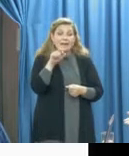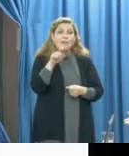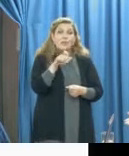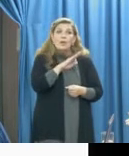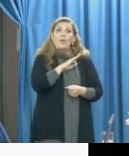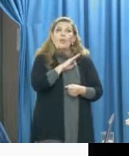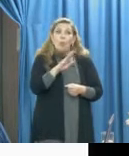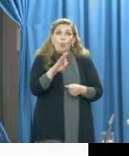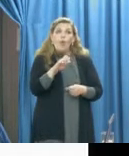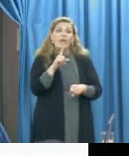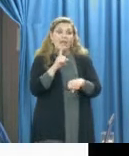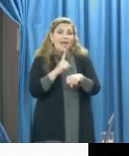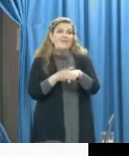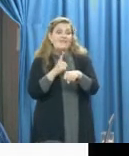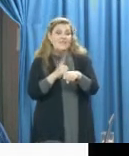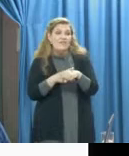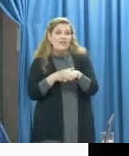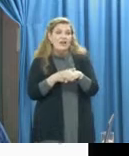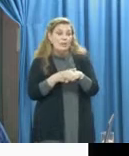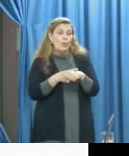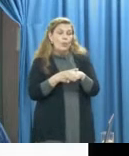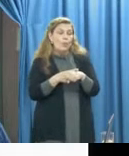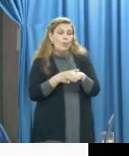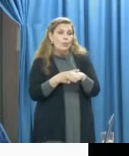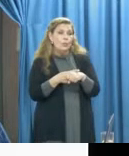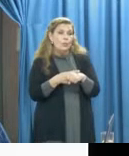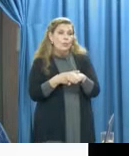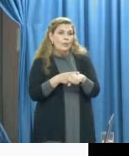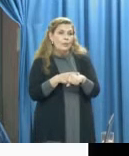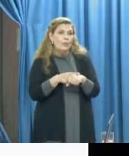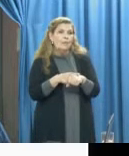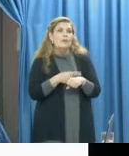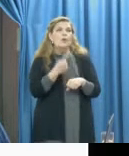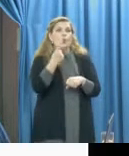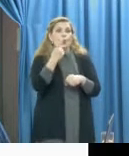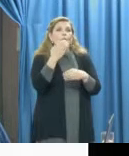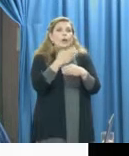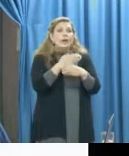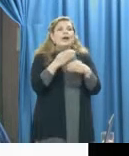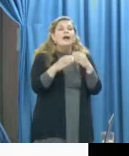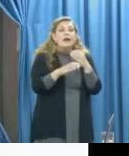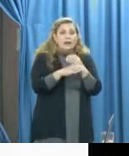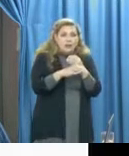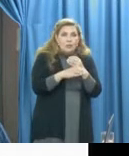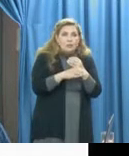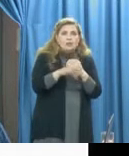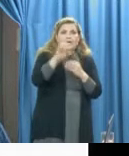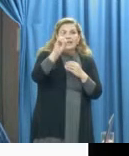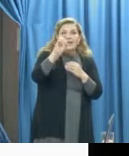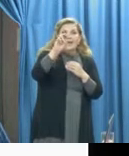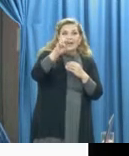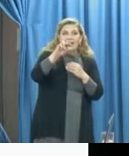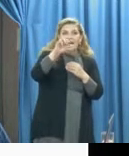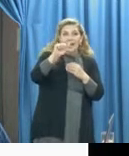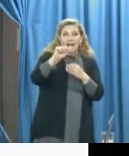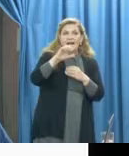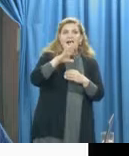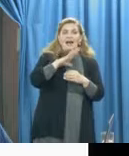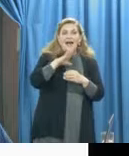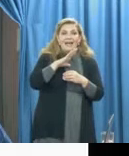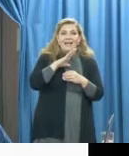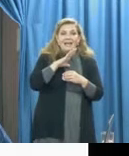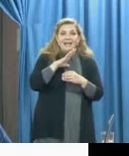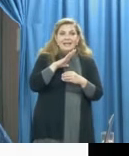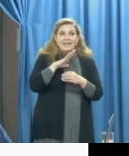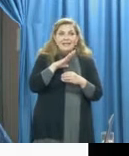causar enfermedades. Dentro de las enfermedades que pueden causar el DNA de la mitocondria está la